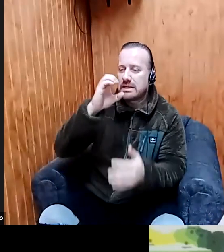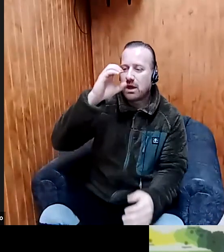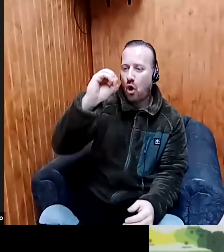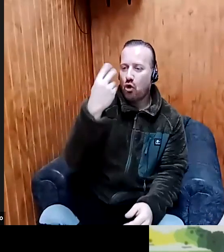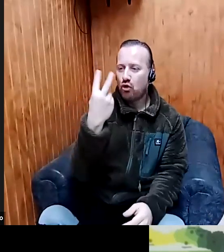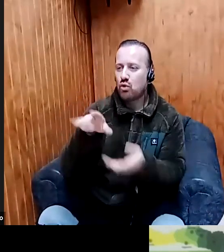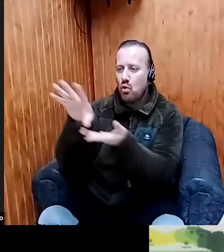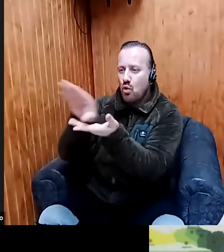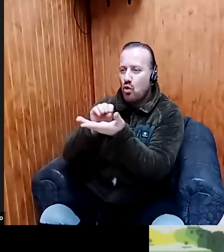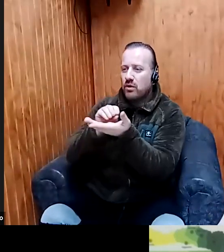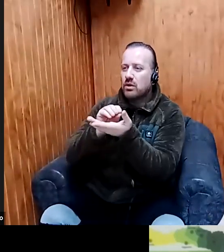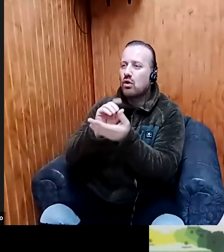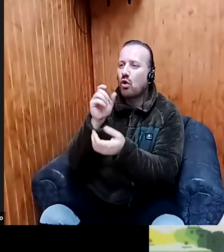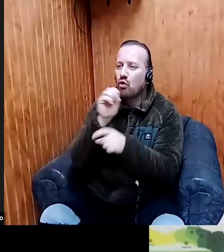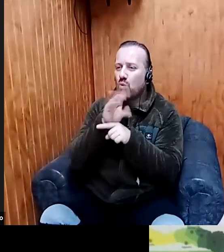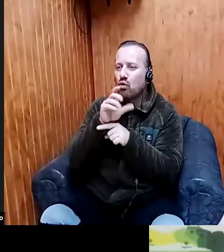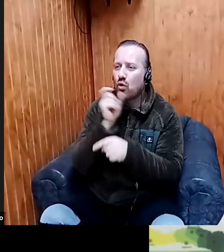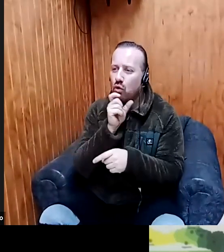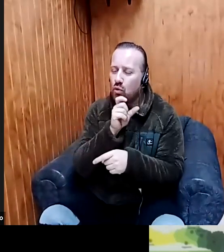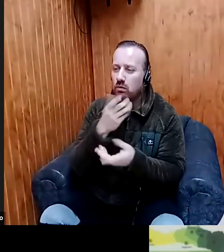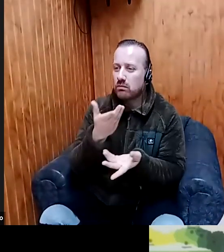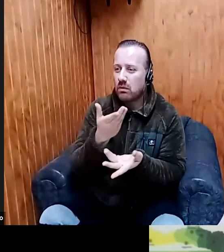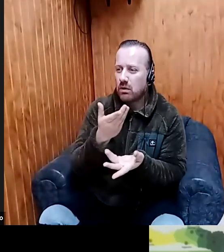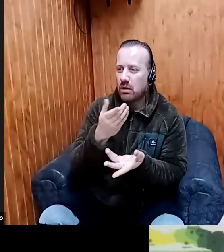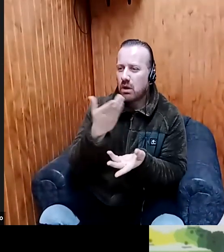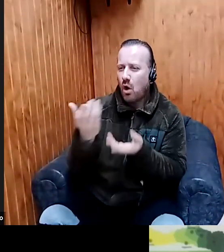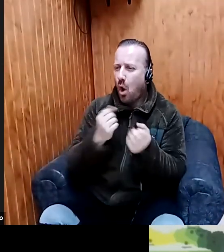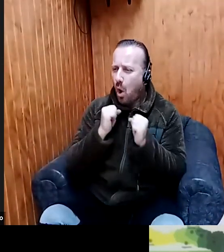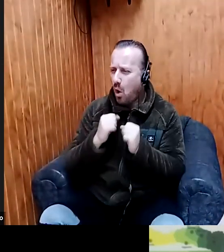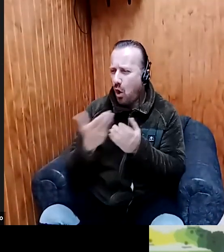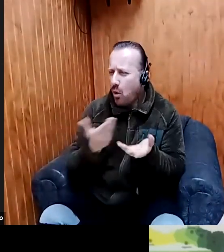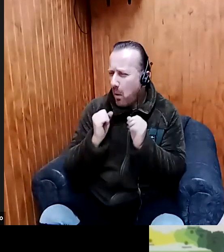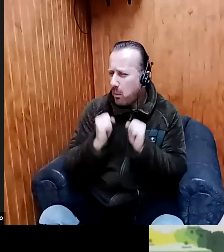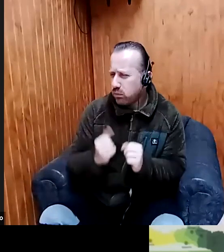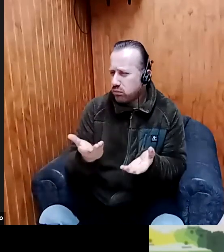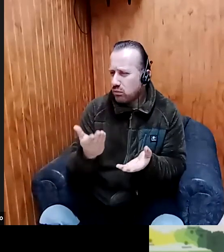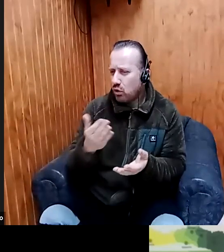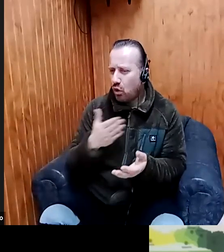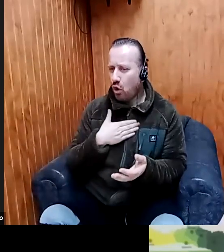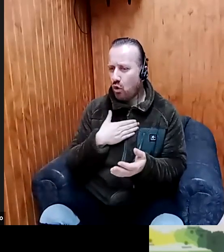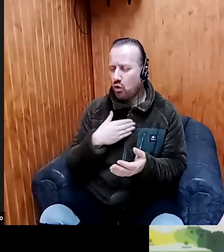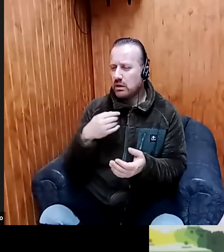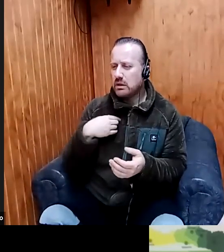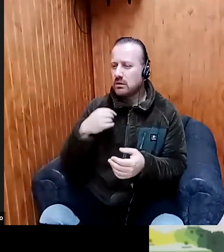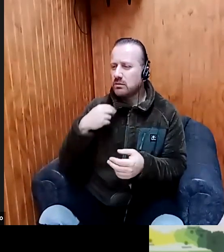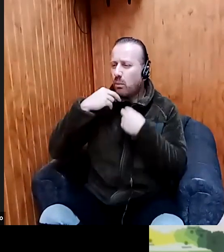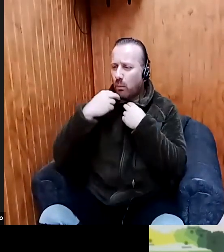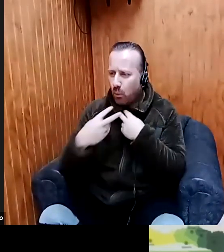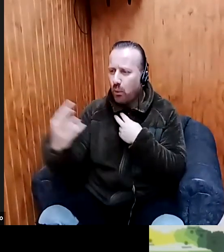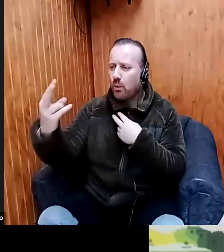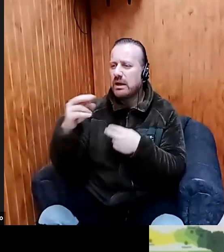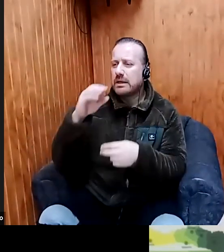lo tanto, entonces parece que el CO2 es tóxico, pero entonces, ¿cómo puede ser que nosotros expiramos CO2? Y se hacen un lío. O sea, los contenidos